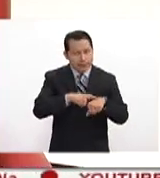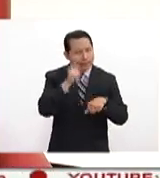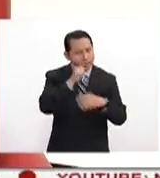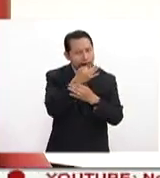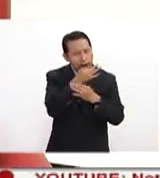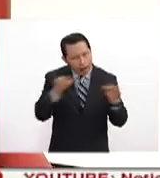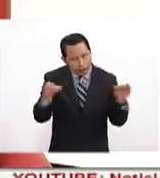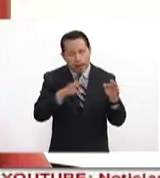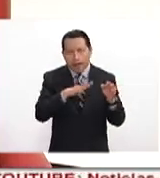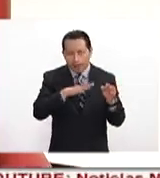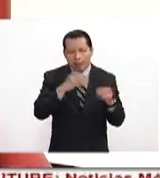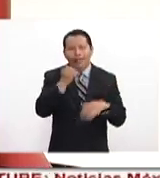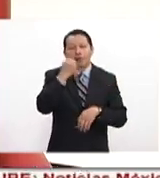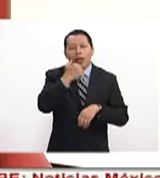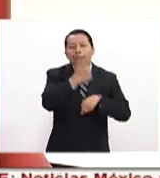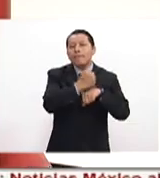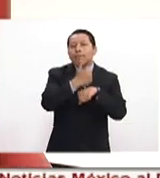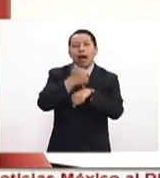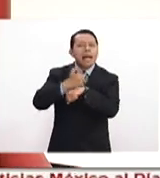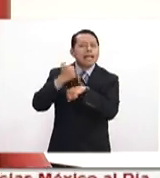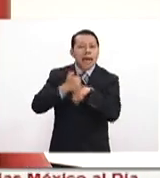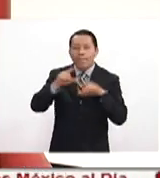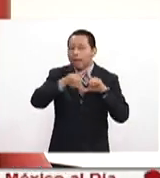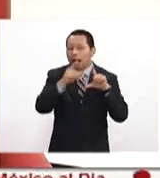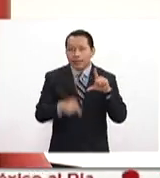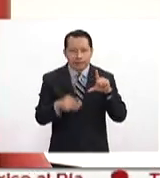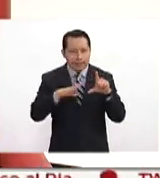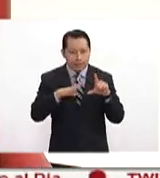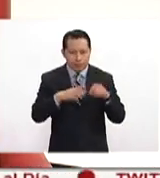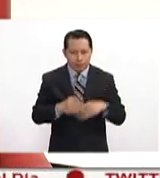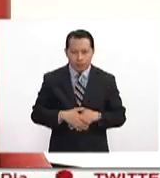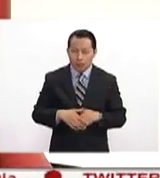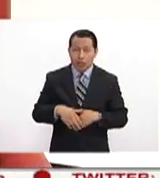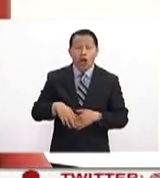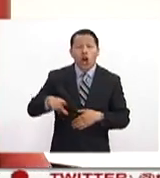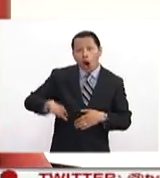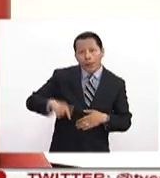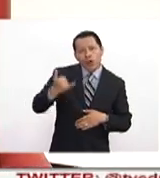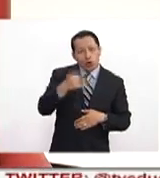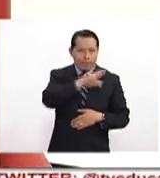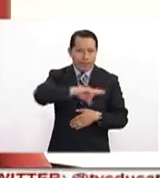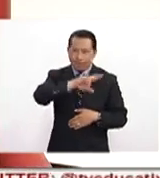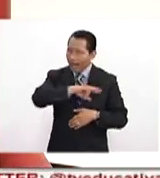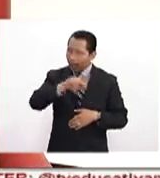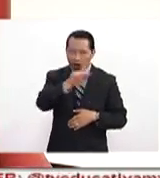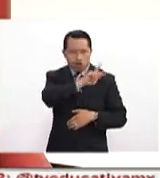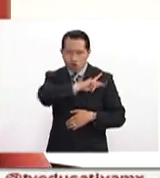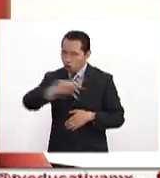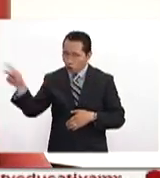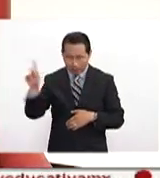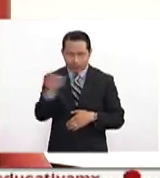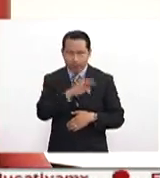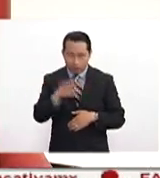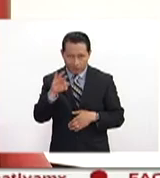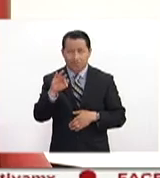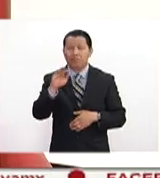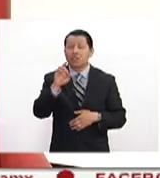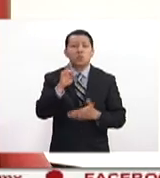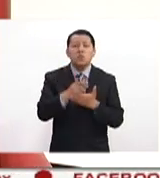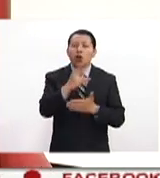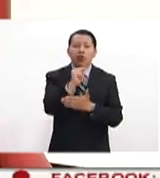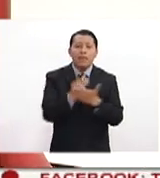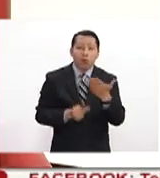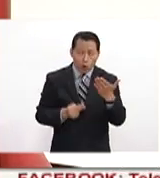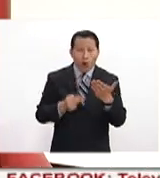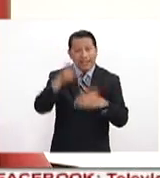convocatorias están en las escuelas primarias del país. Los niños públicas y privadas en todas. Lo que tienen que hacer es hacer su dibujo,